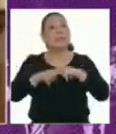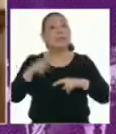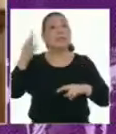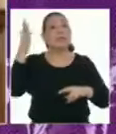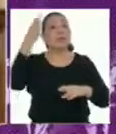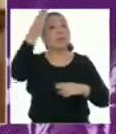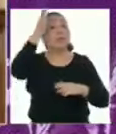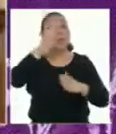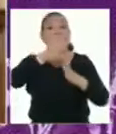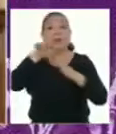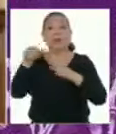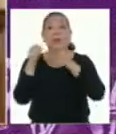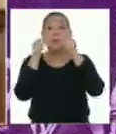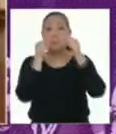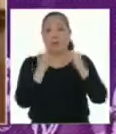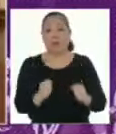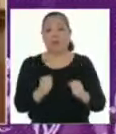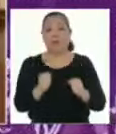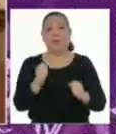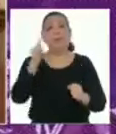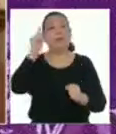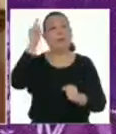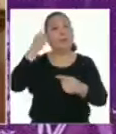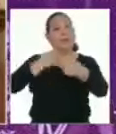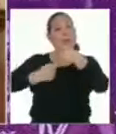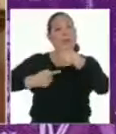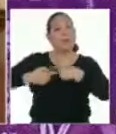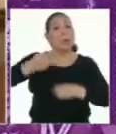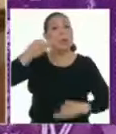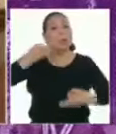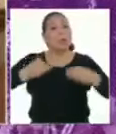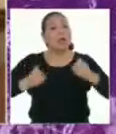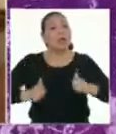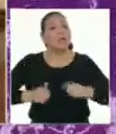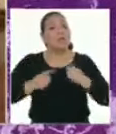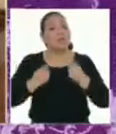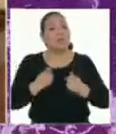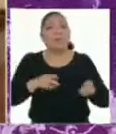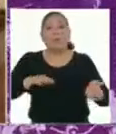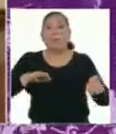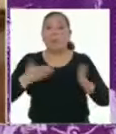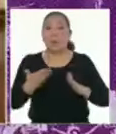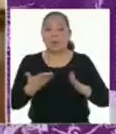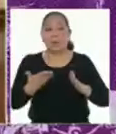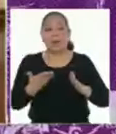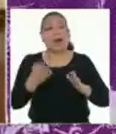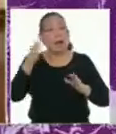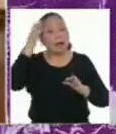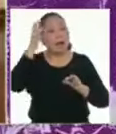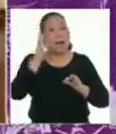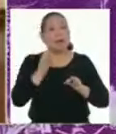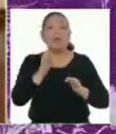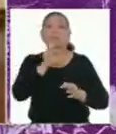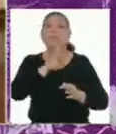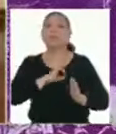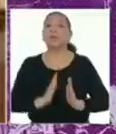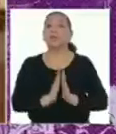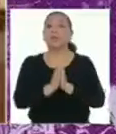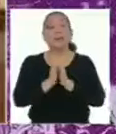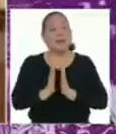sentado a la derecha de Dios Padre Todopoderoso. Desde allí ha de venir a juzgar a los vivos y a los muertos. Creo en el Espíritu